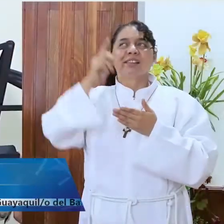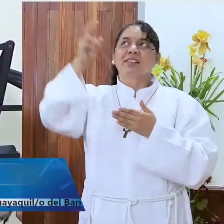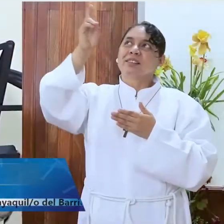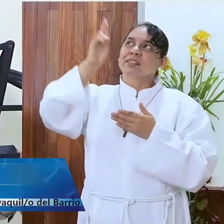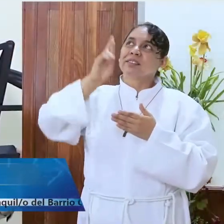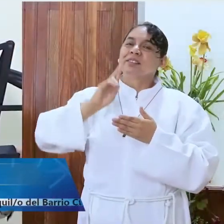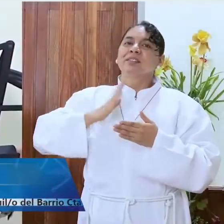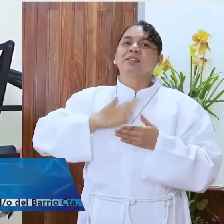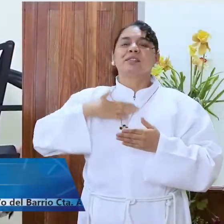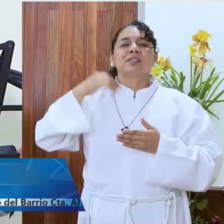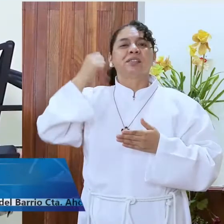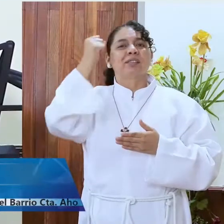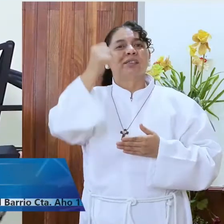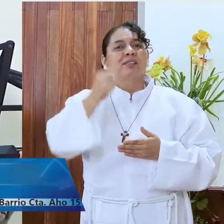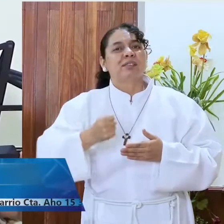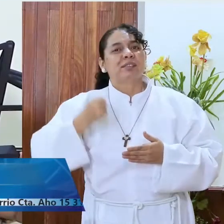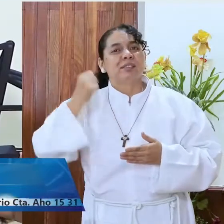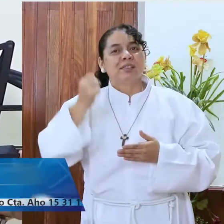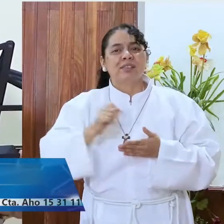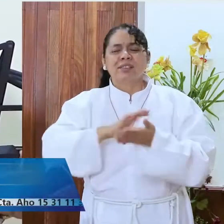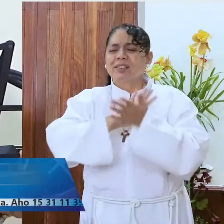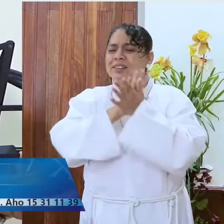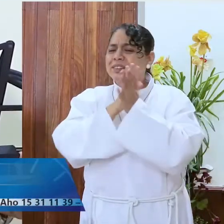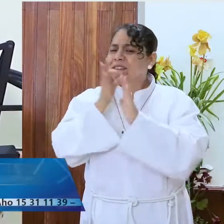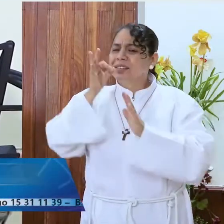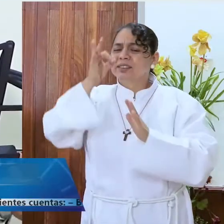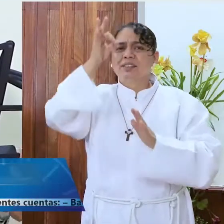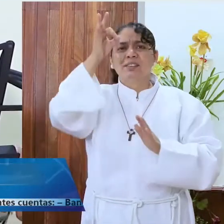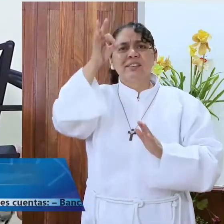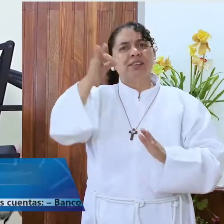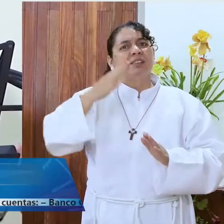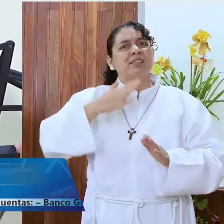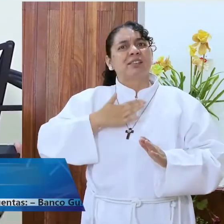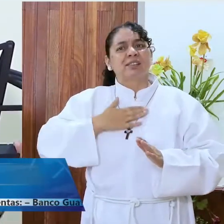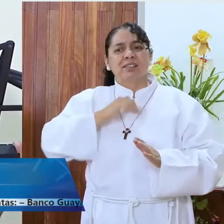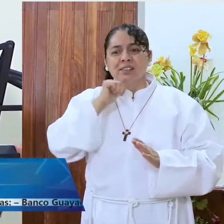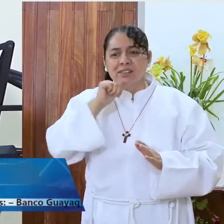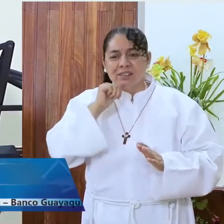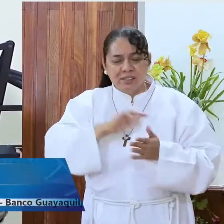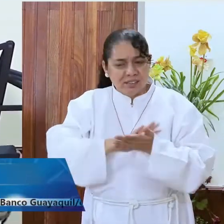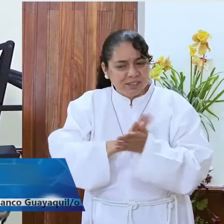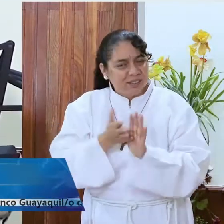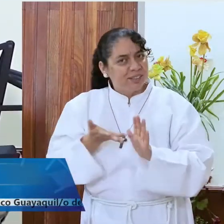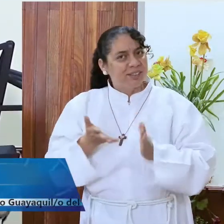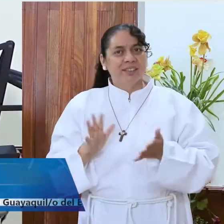pastor pero me falta